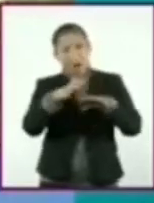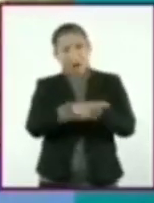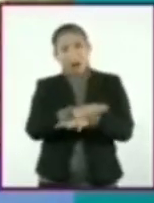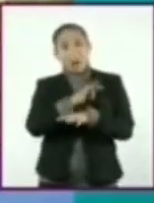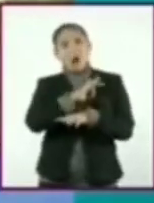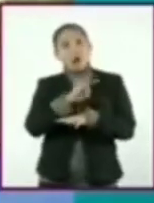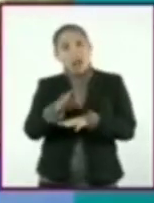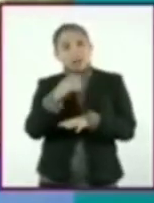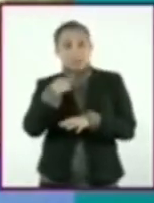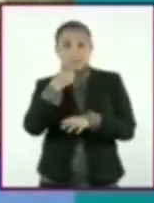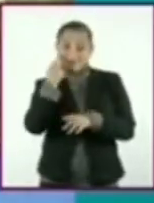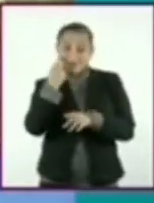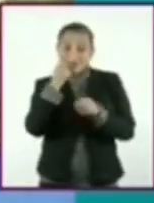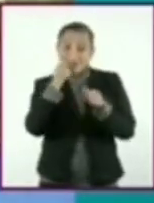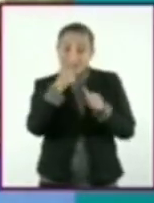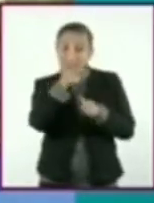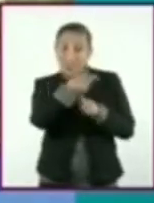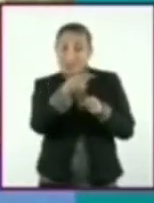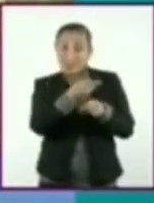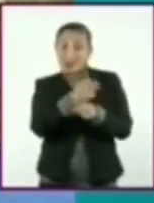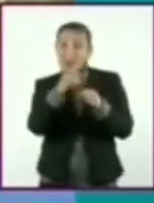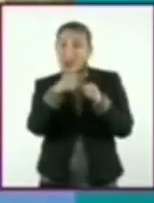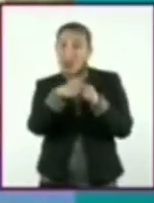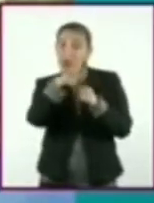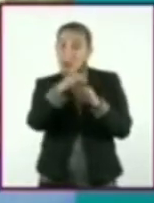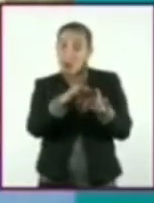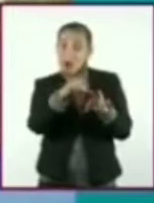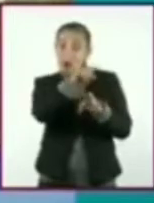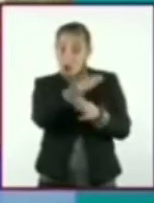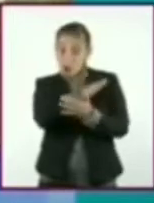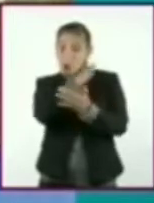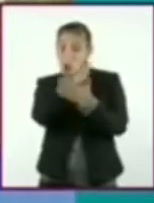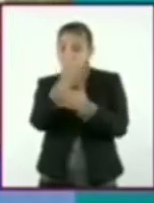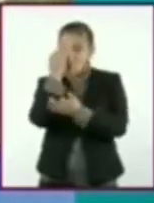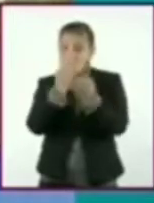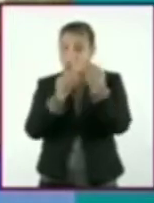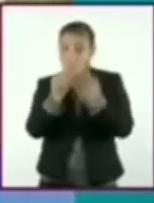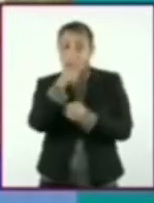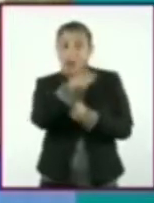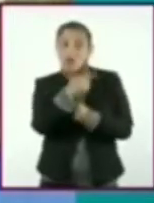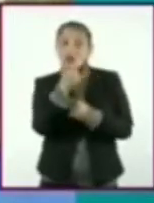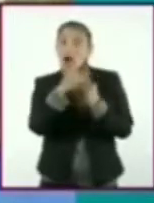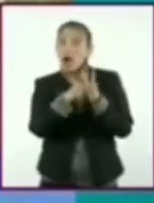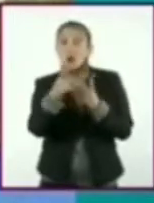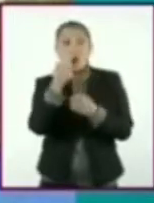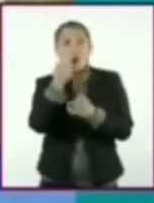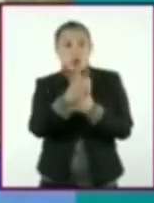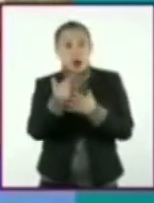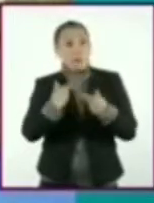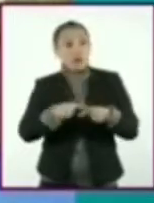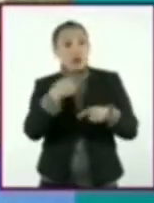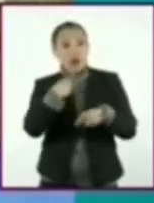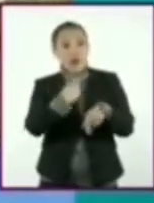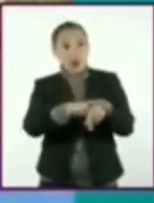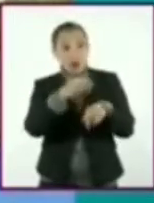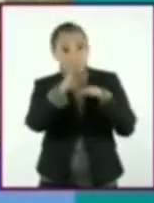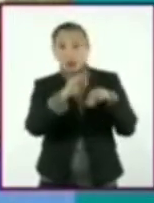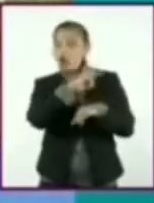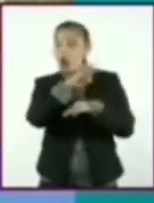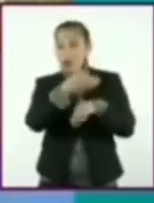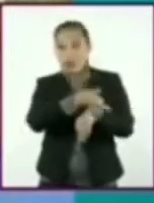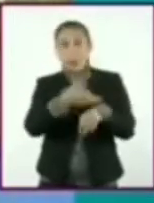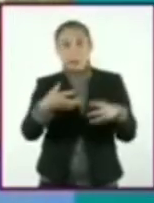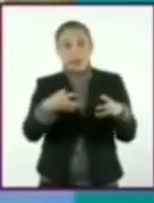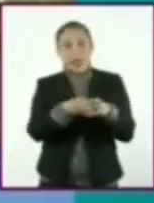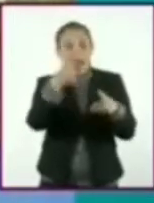poderle señalar que está sucediendo algo y que será importante que se vaya a atender. Aquí la cosa no es solo atender al paciente, sino toda la familia,